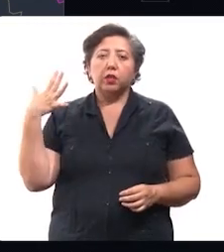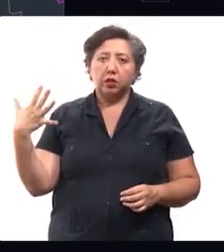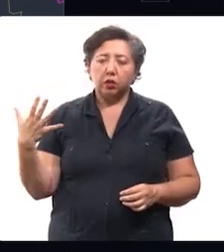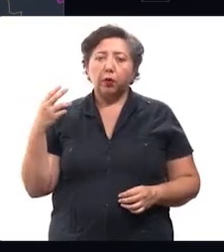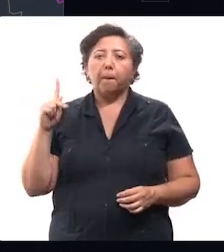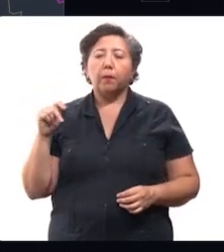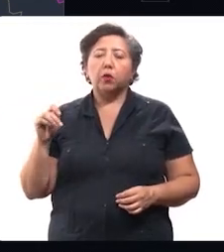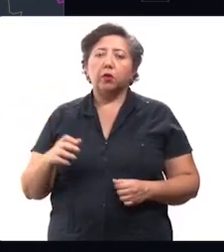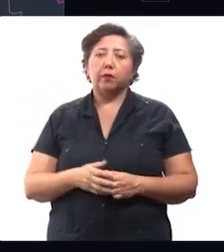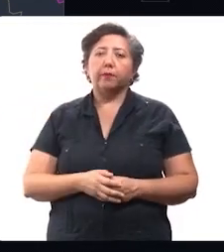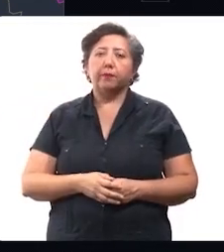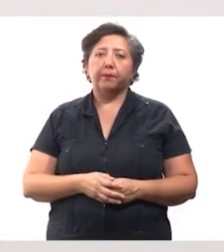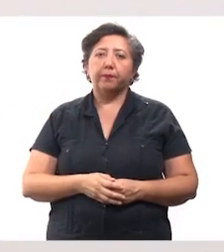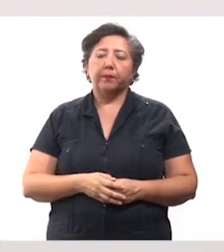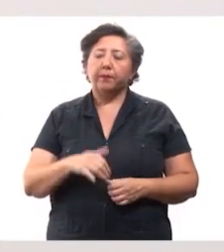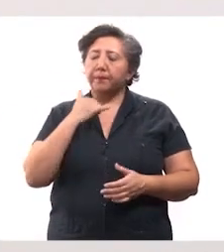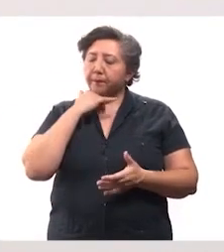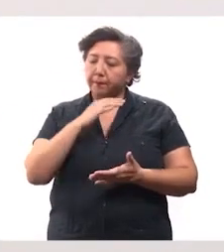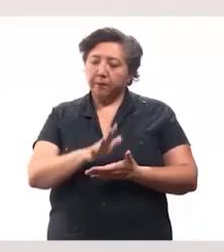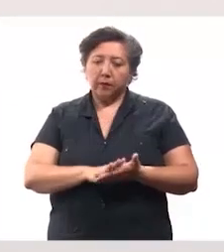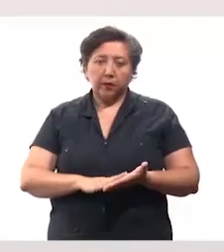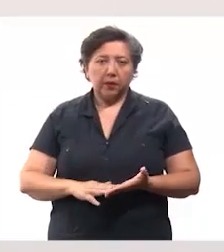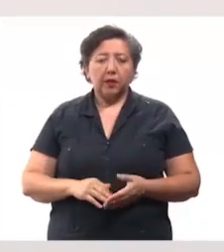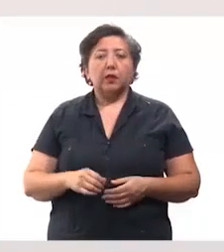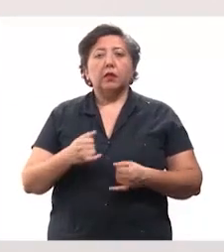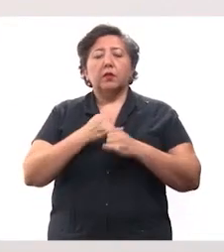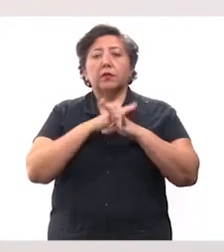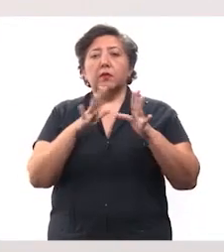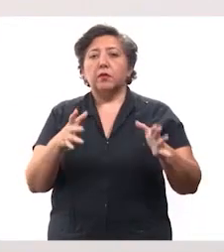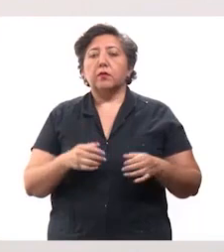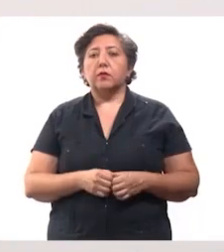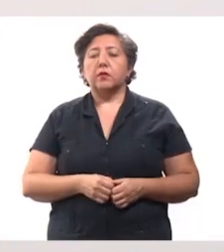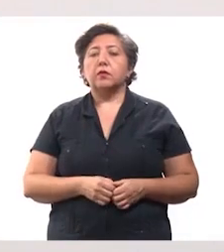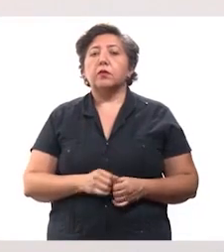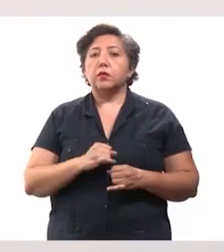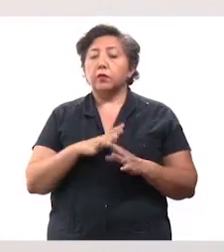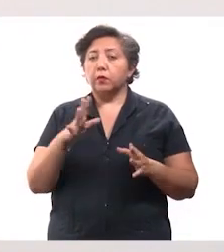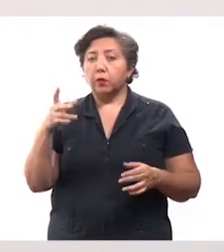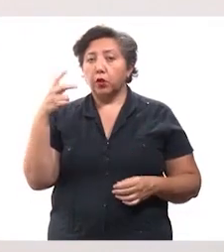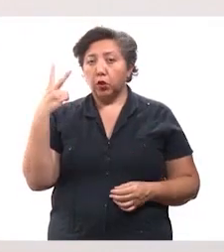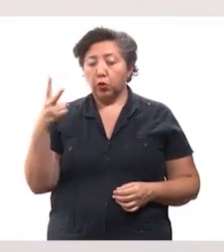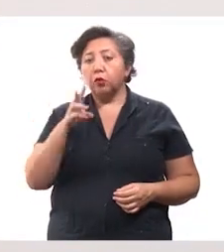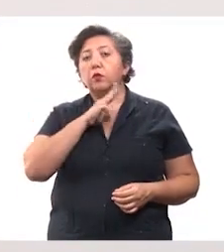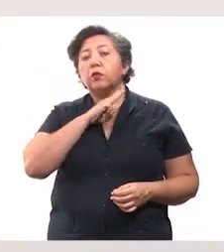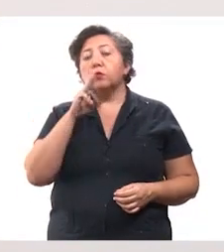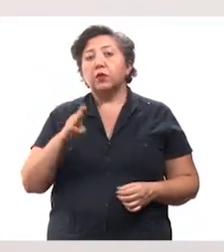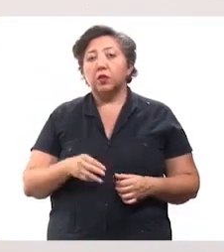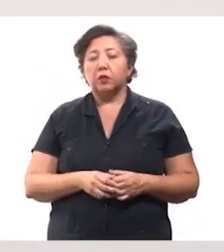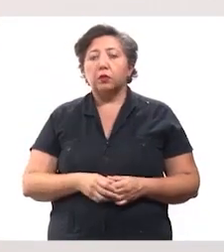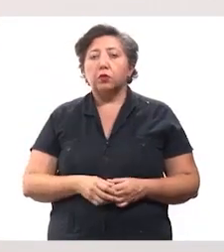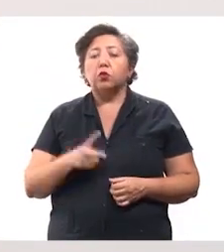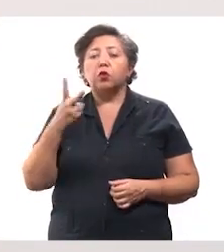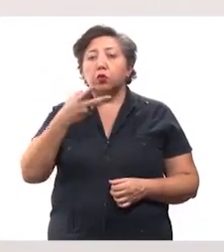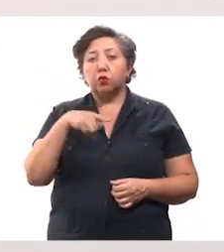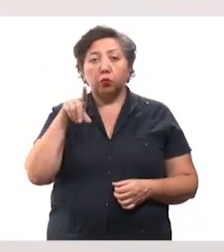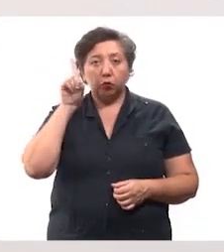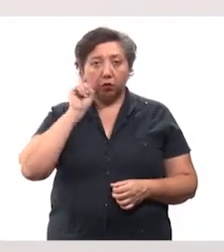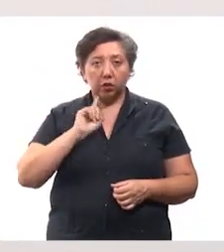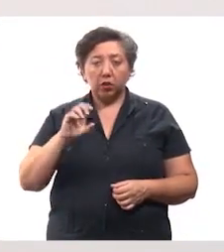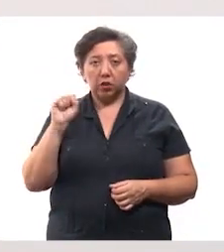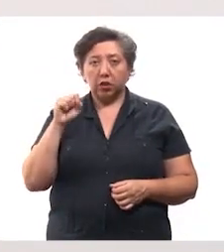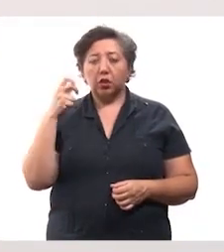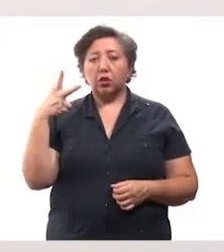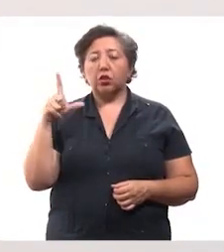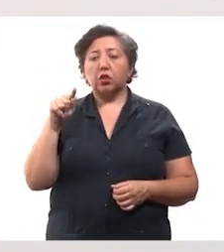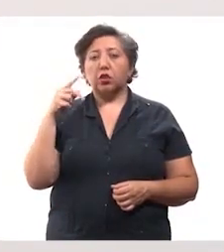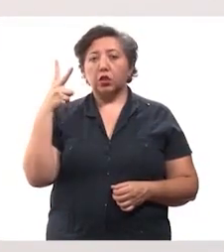11.195 en la zona poniente. Lamentablemente, en este parte médico informamos de 2 fallecimientos, 2 mujeres de